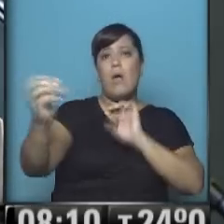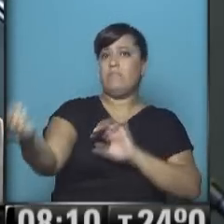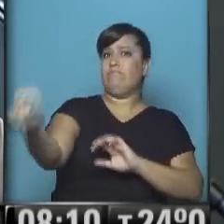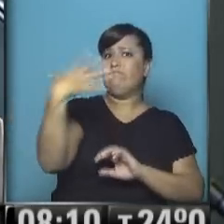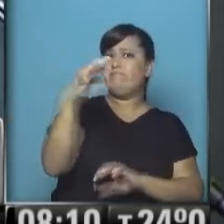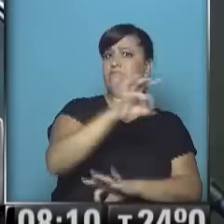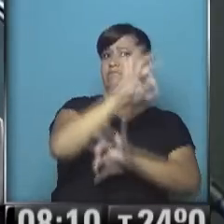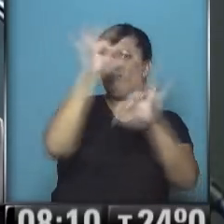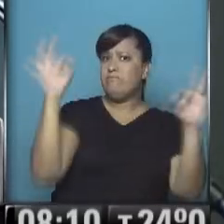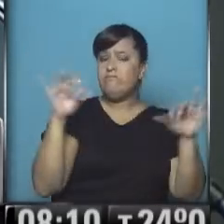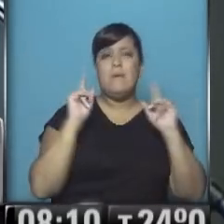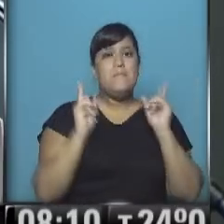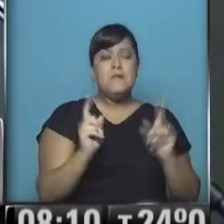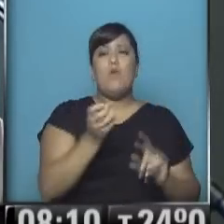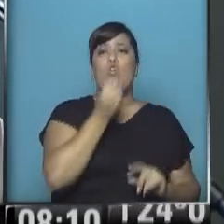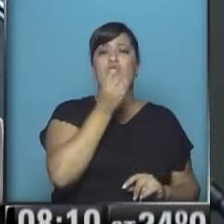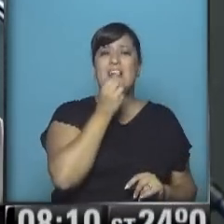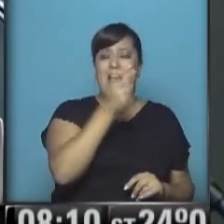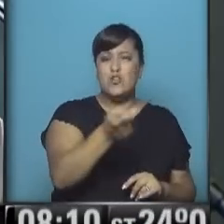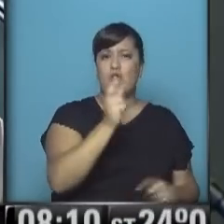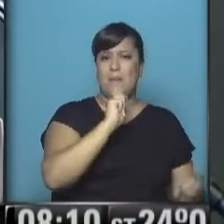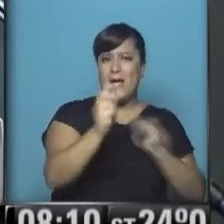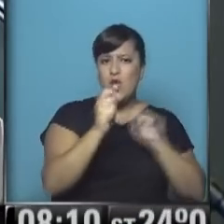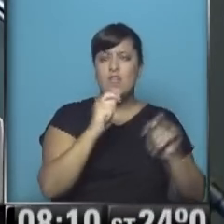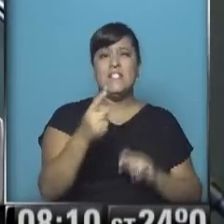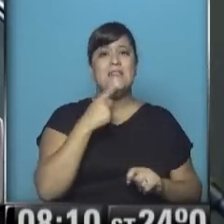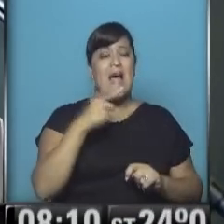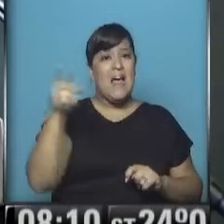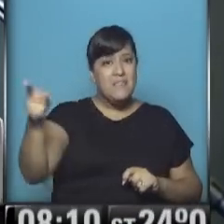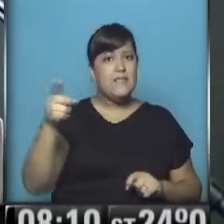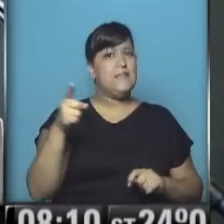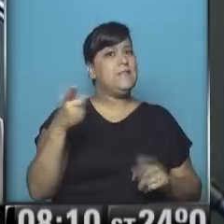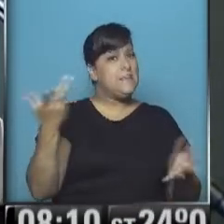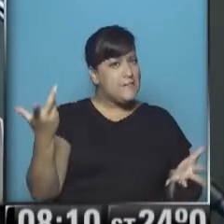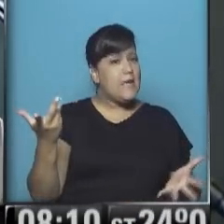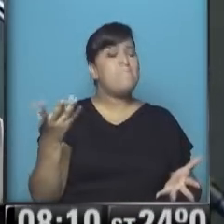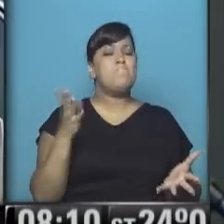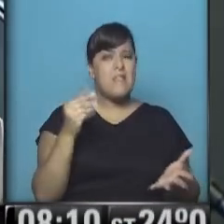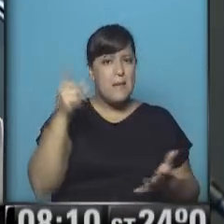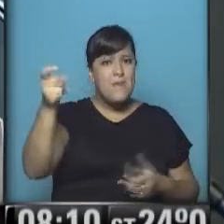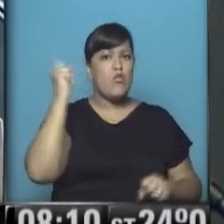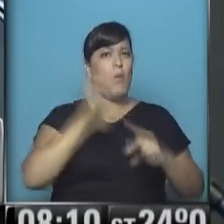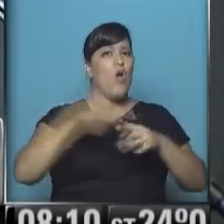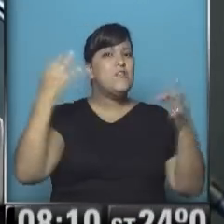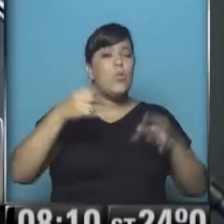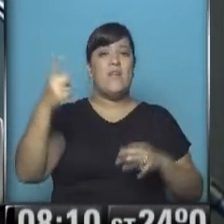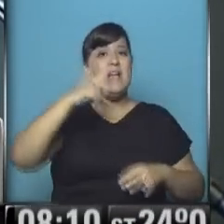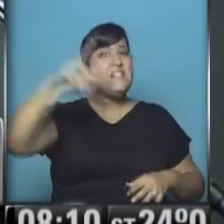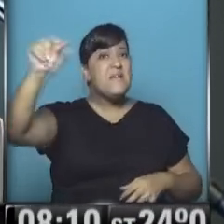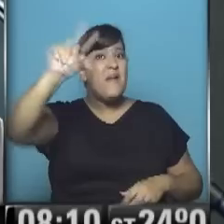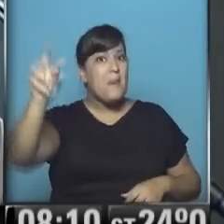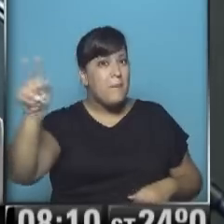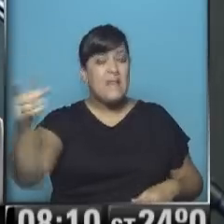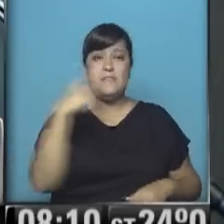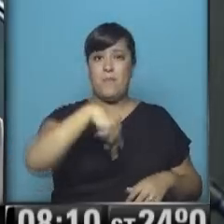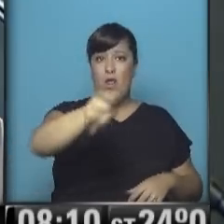respuesta. Ante declaraciones periodísticas en las que expresa que teme por su seguridad y que iba a abandonar el país, el medio informa que en